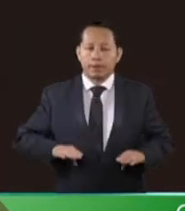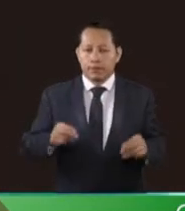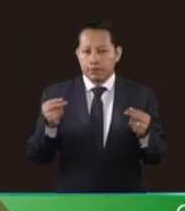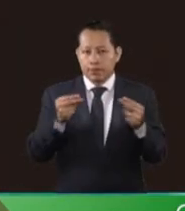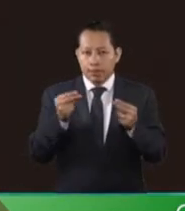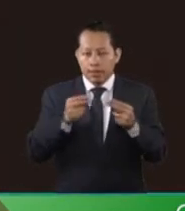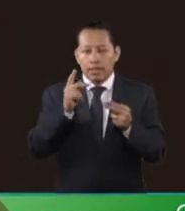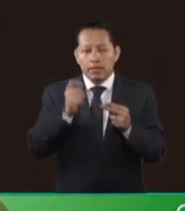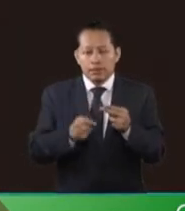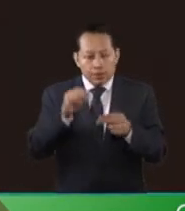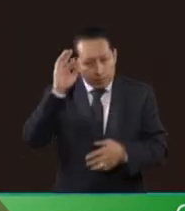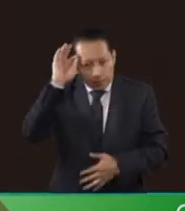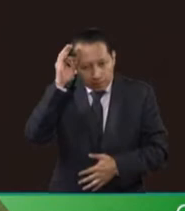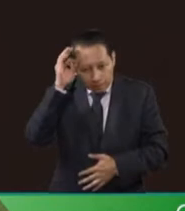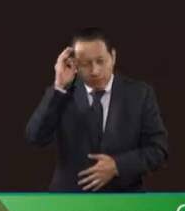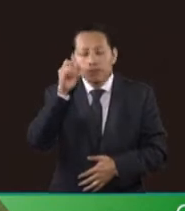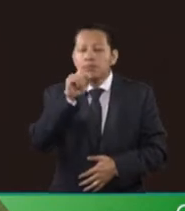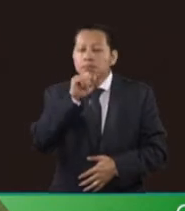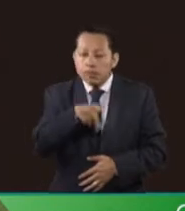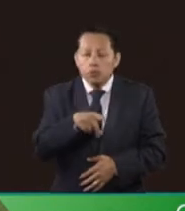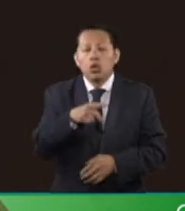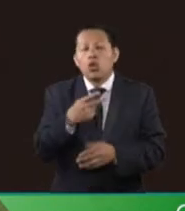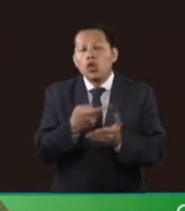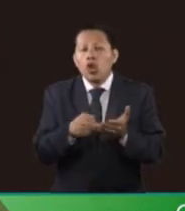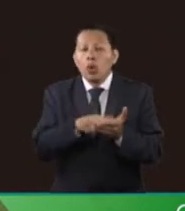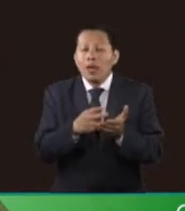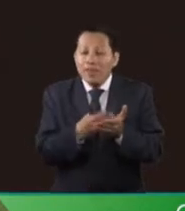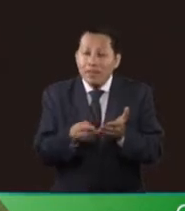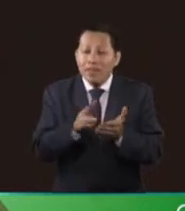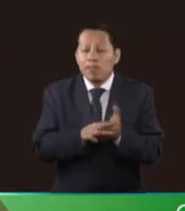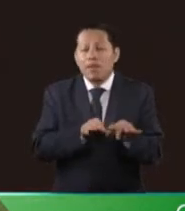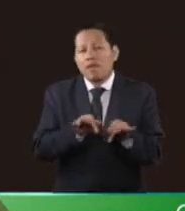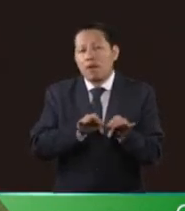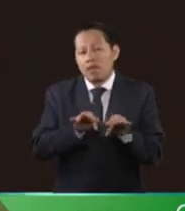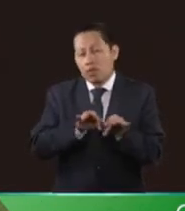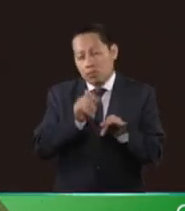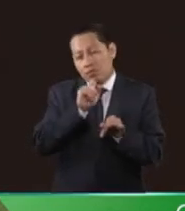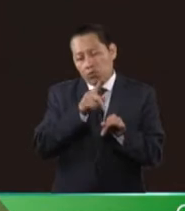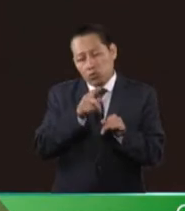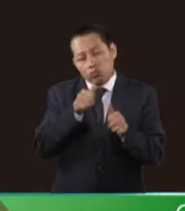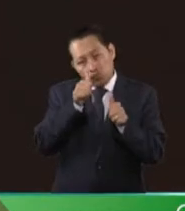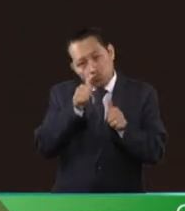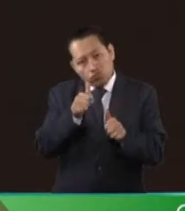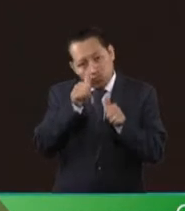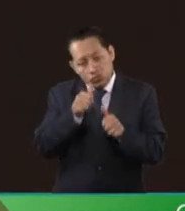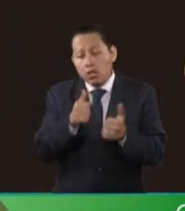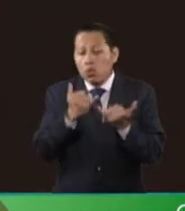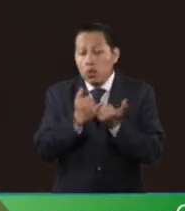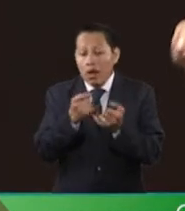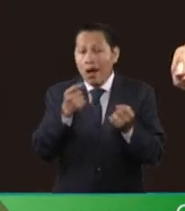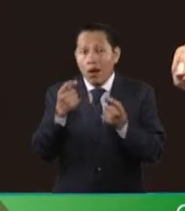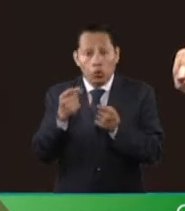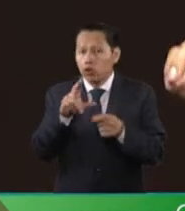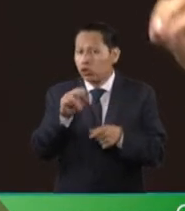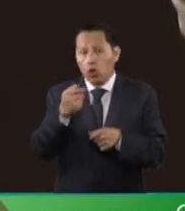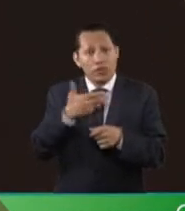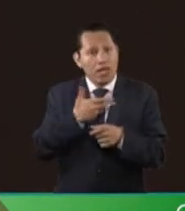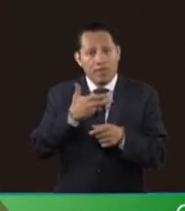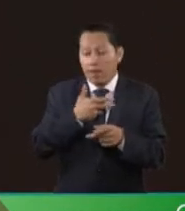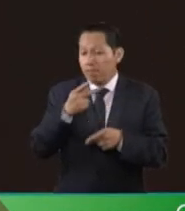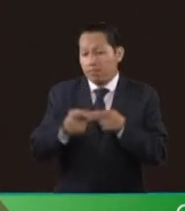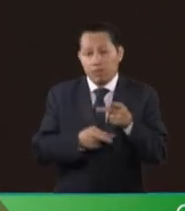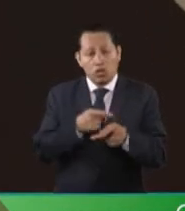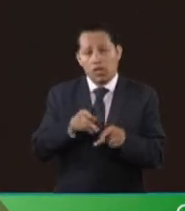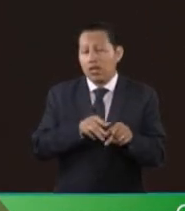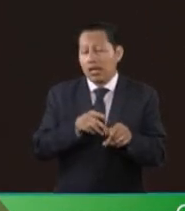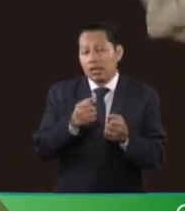trabajadoras domésticas, de las de la doble y triple jornada, pero sobre todo de aquellas que no tienen una prestación social. Hasta